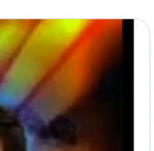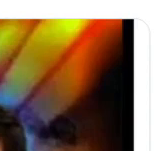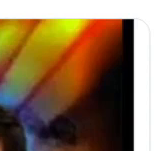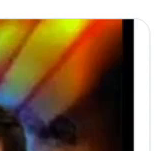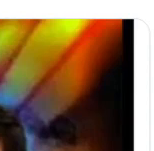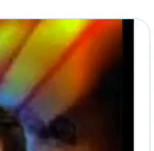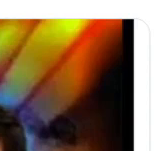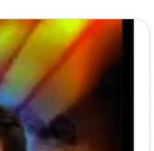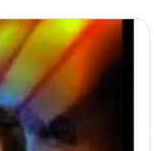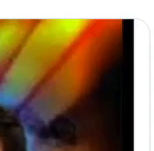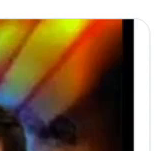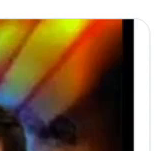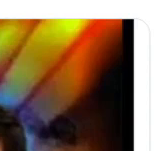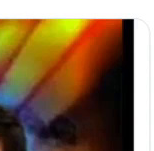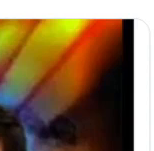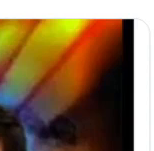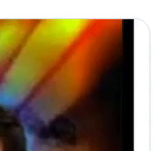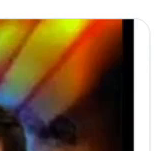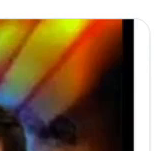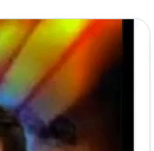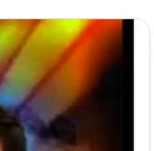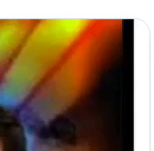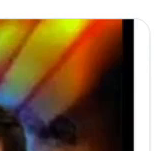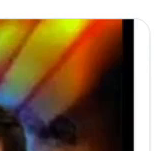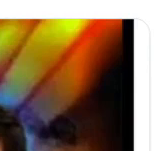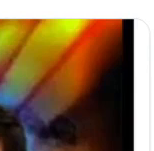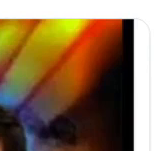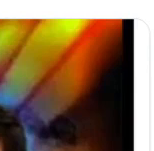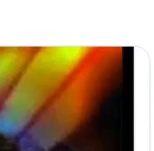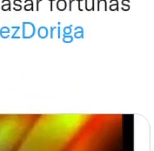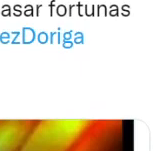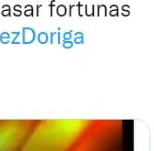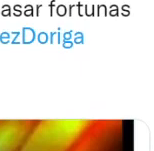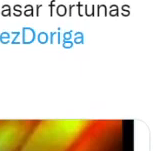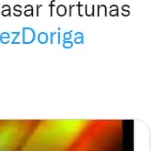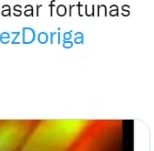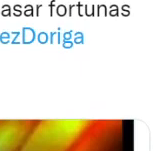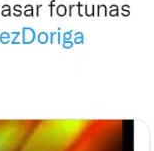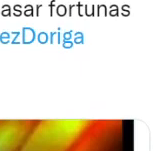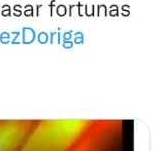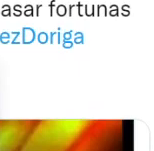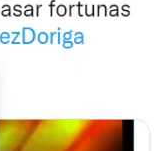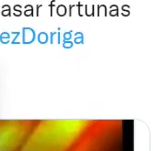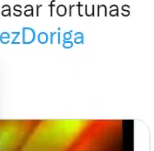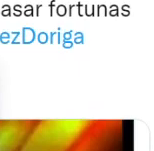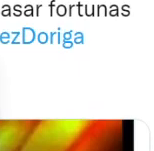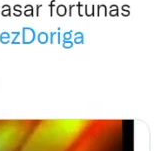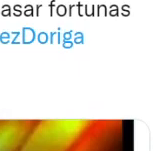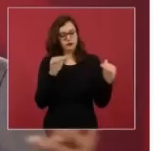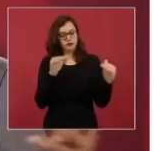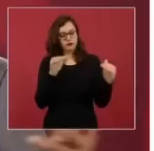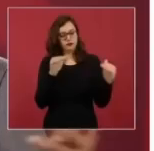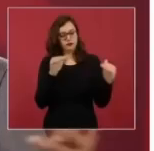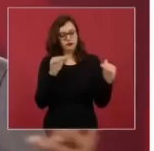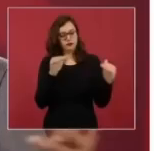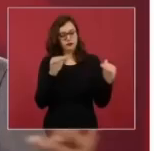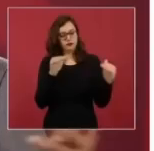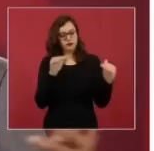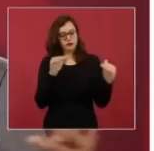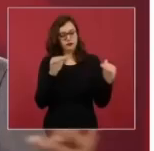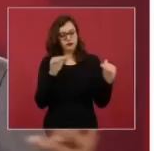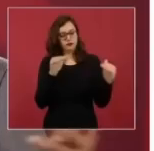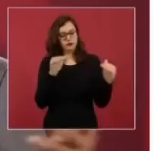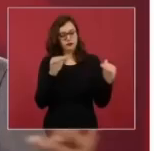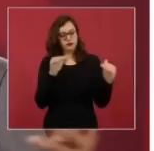millonarias convocaron loret lópez dóriga y proviene de recursos públicos pues así la situación